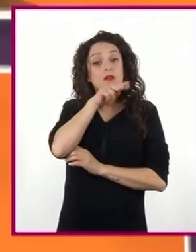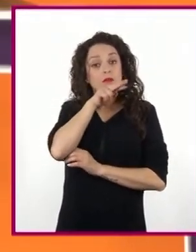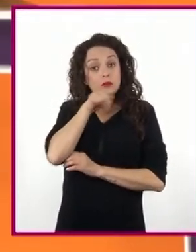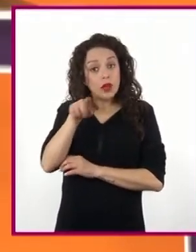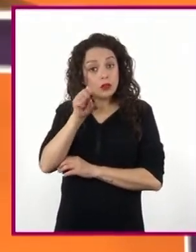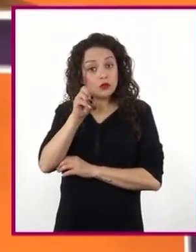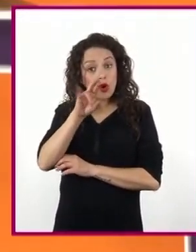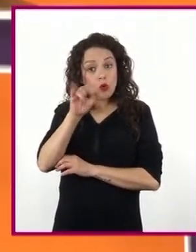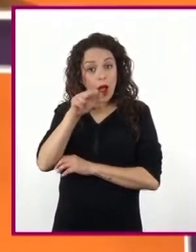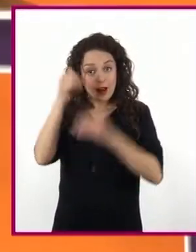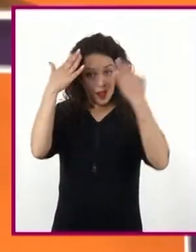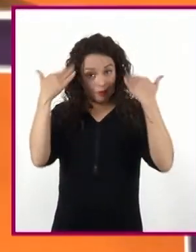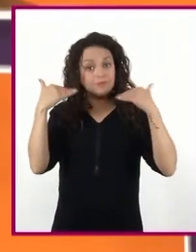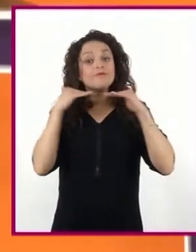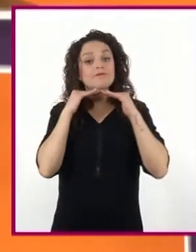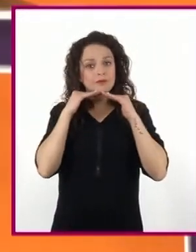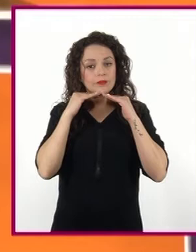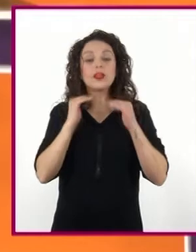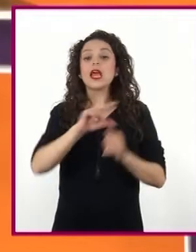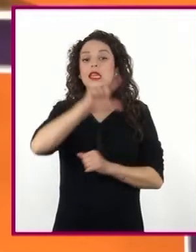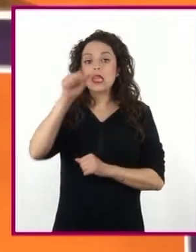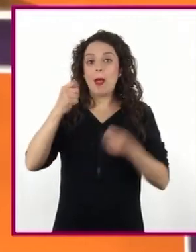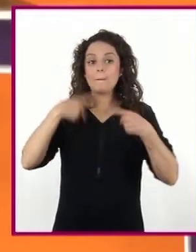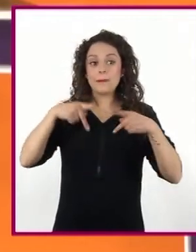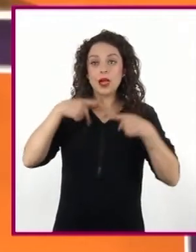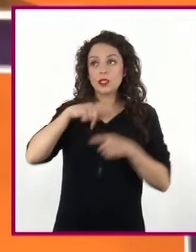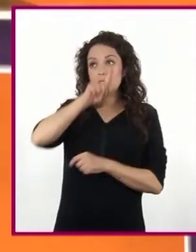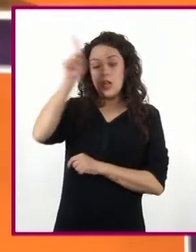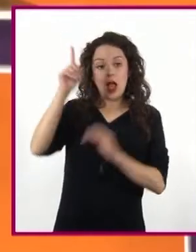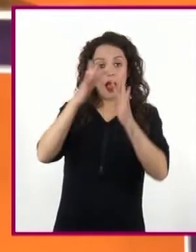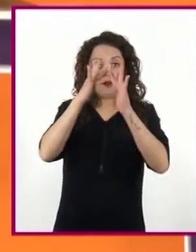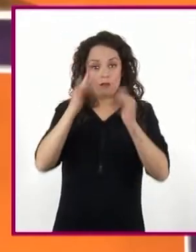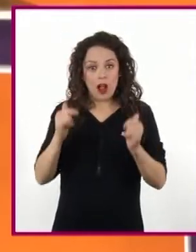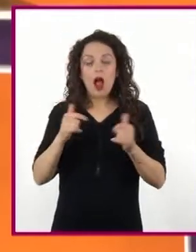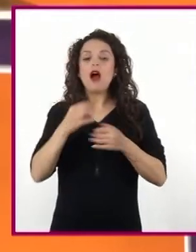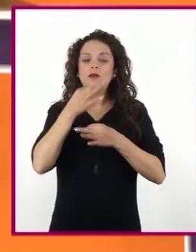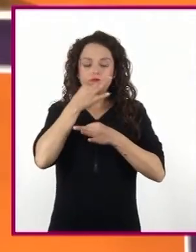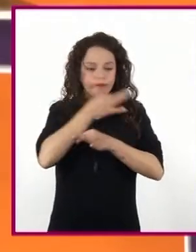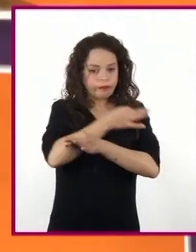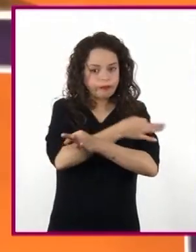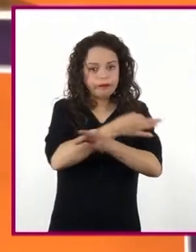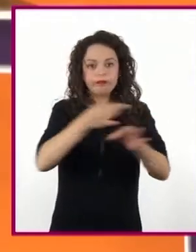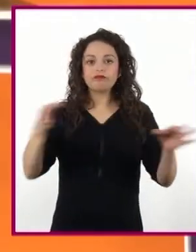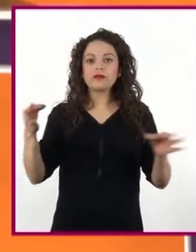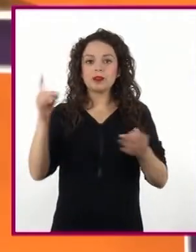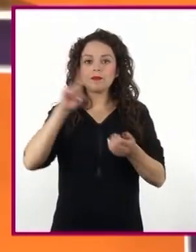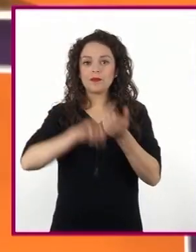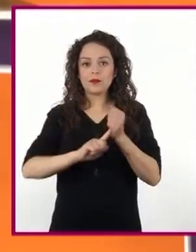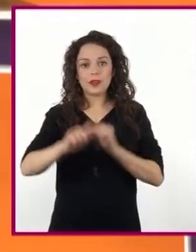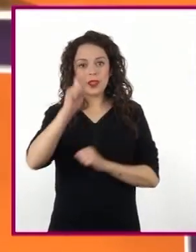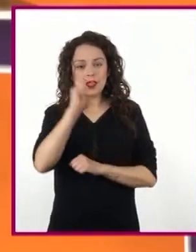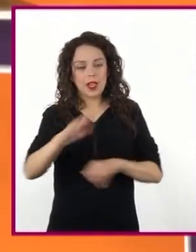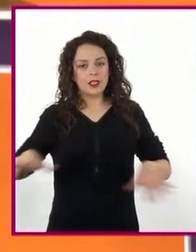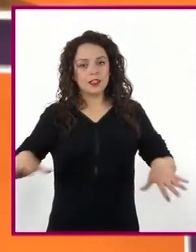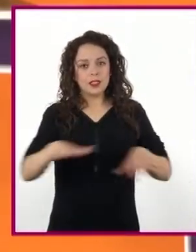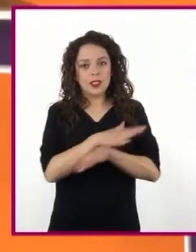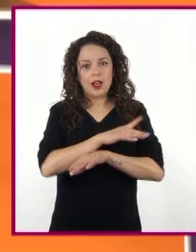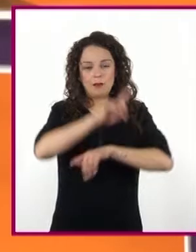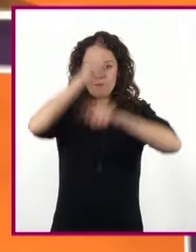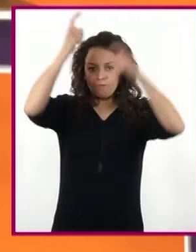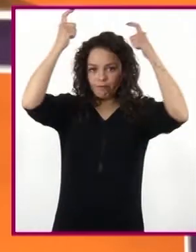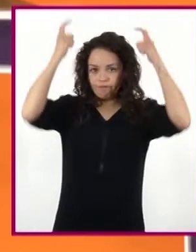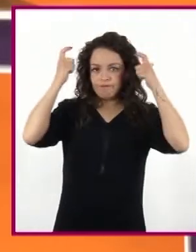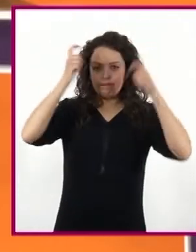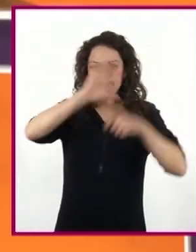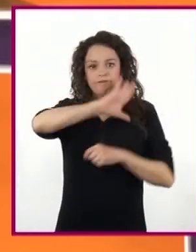más tarde divulgadas por los pensadores franceses, introducidos en la Nueva España tras el cambio de dinastía en la corona